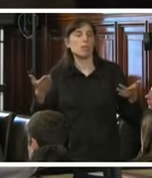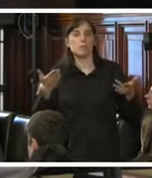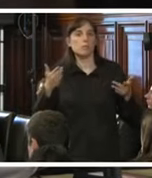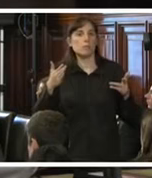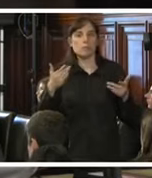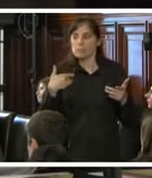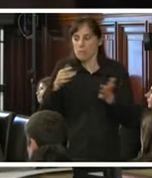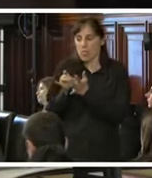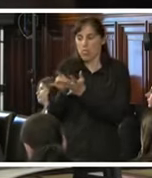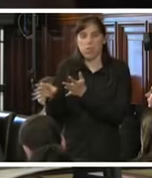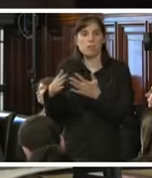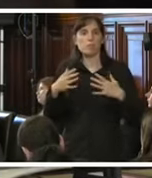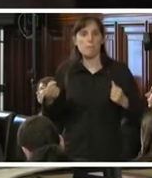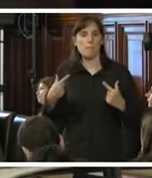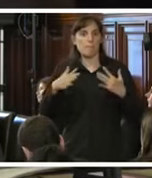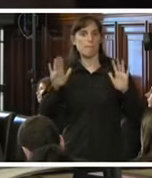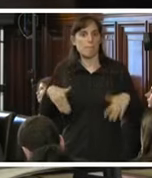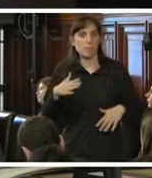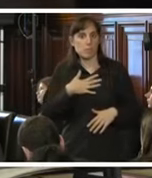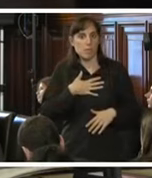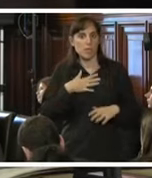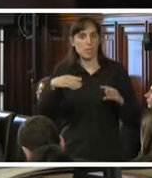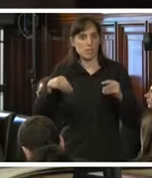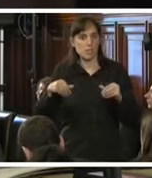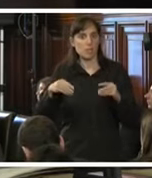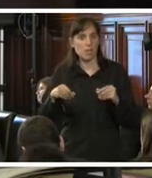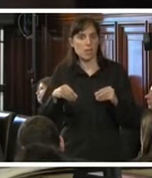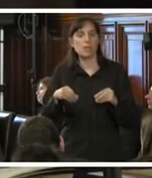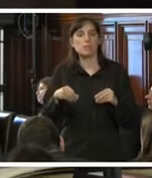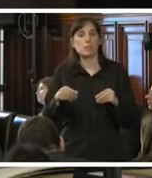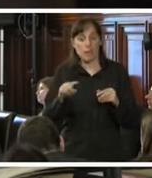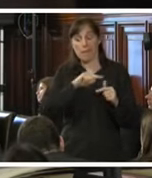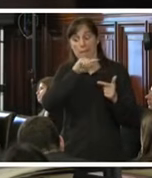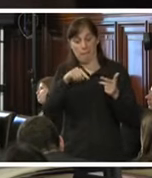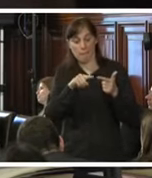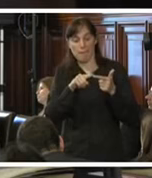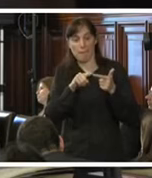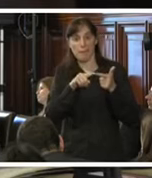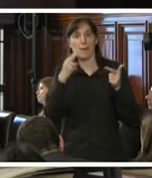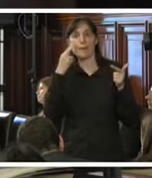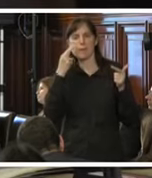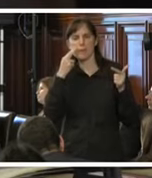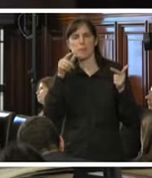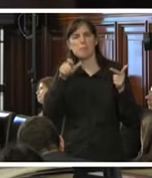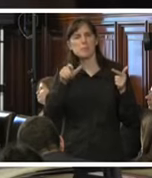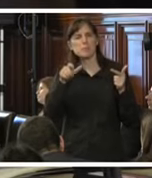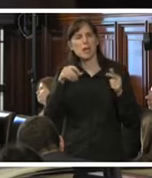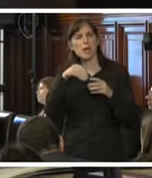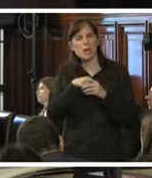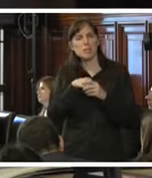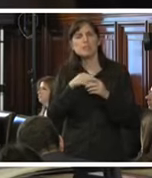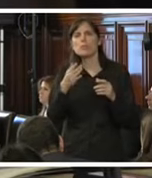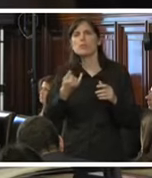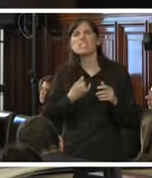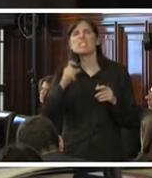de las tierras que ocupan sin una orden judicial. Y eso trae a colación el otro problema. Quienes están interviniendo dentro de este protocolo es la